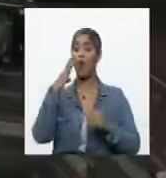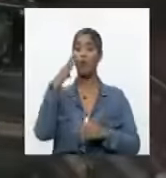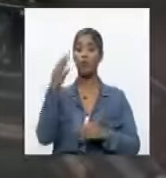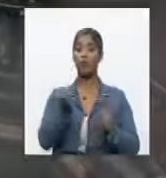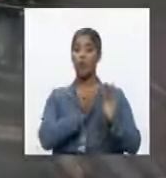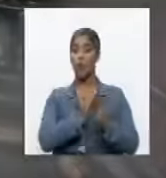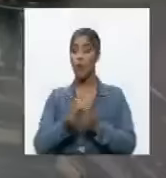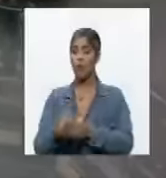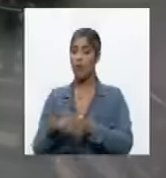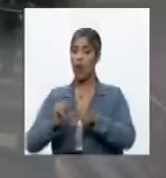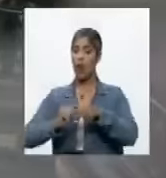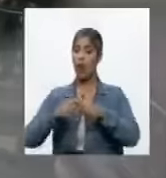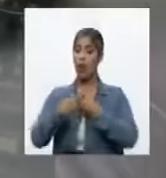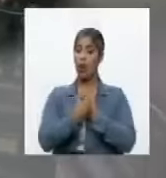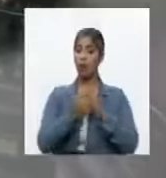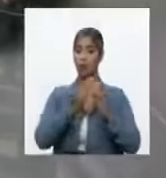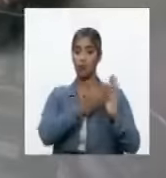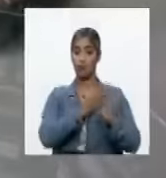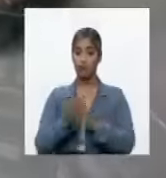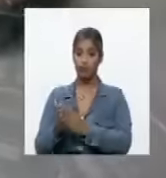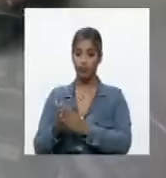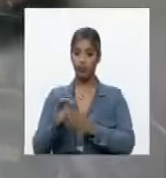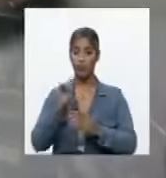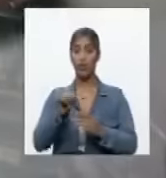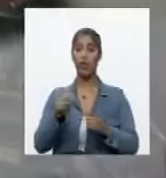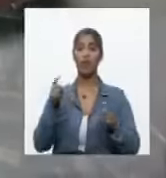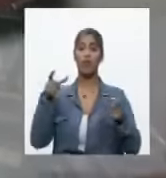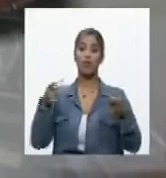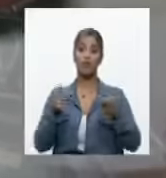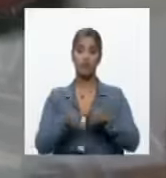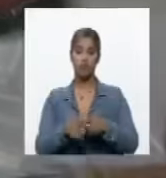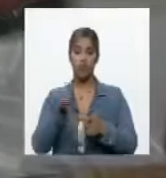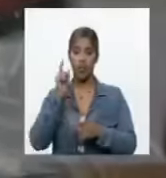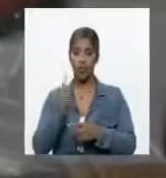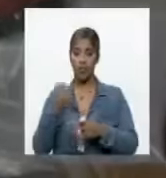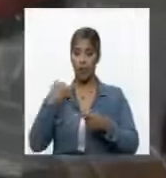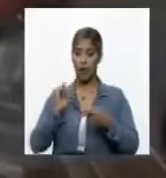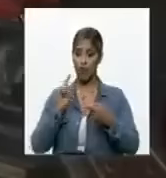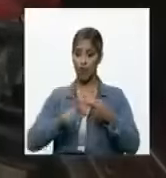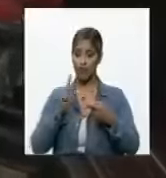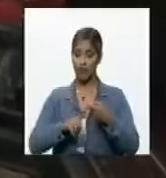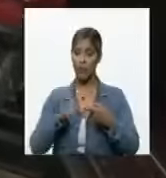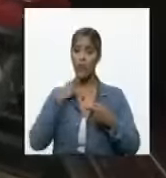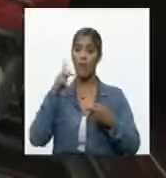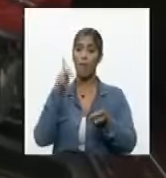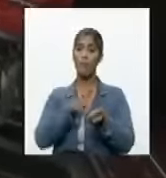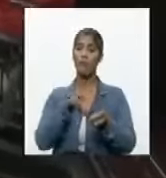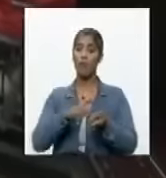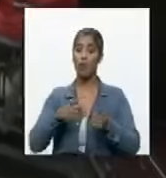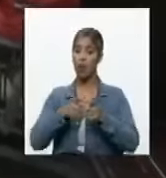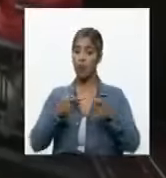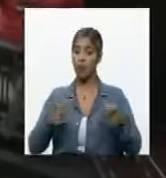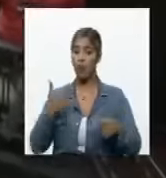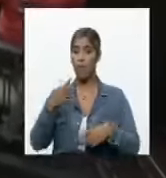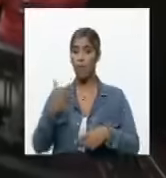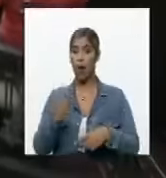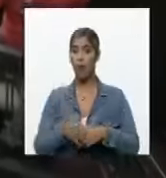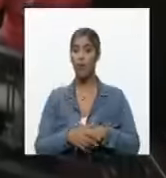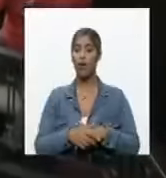comunales que integran la comuna. Las sesiones de instalación deberán contar con un quórum válido de al menos